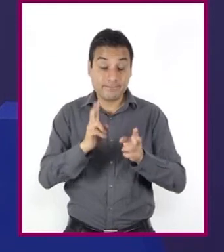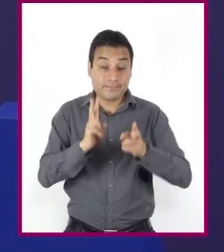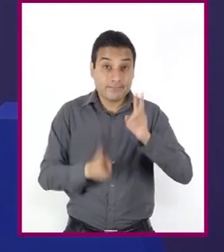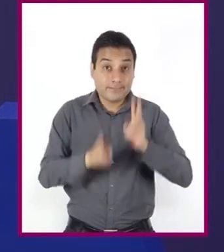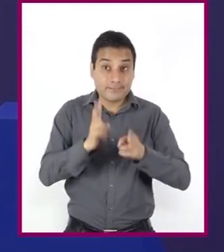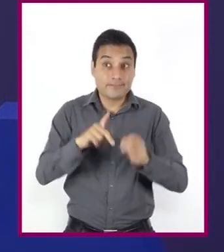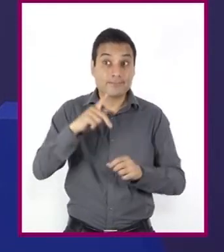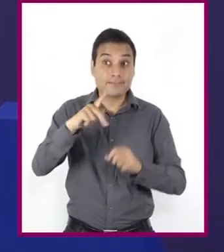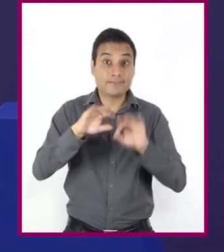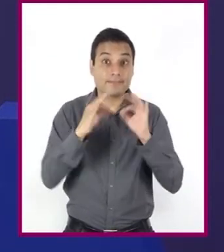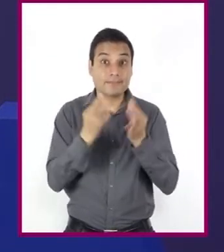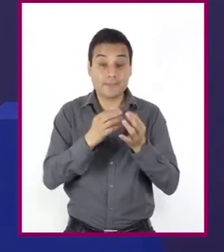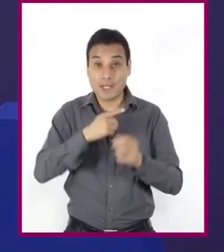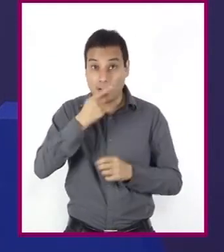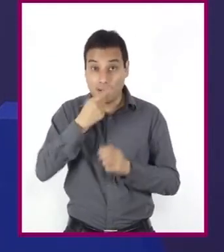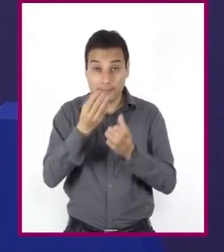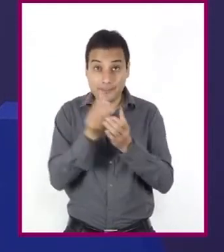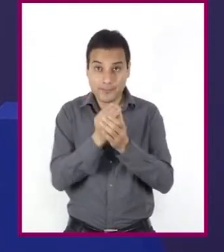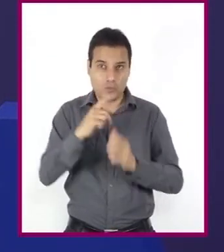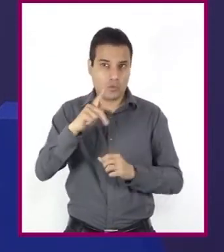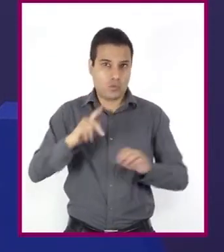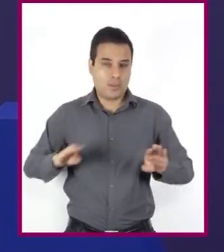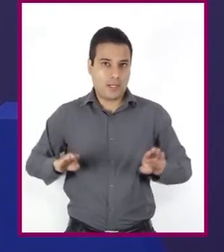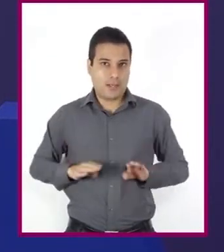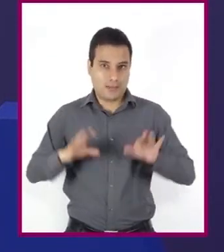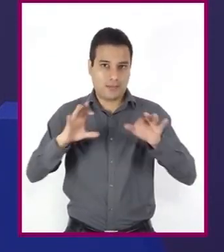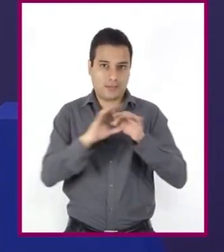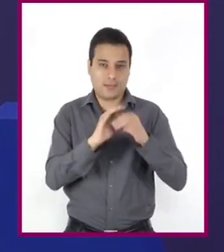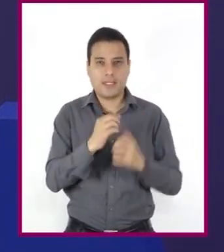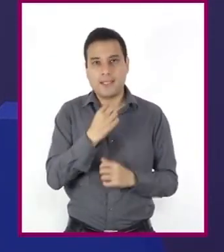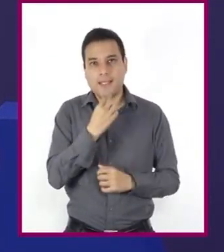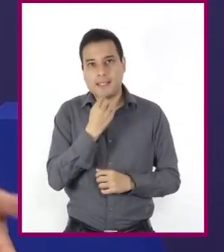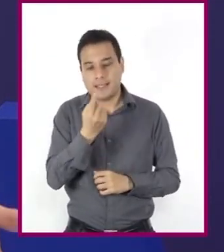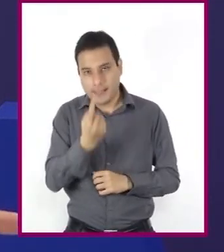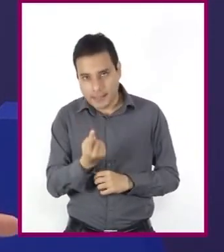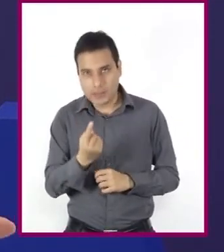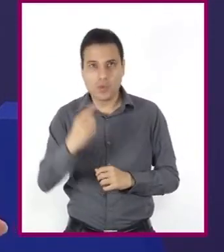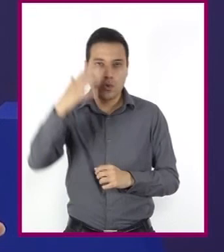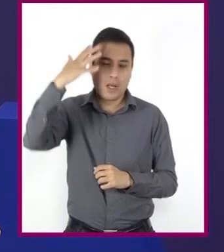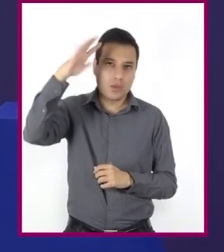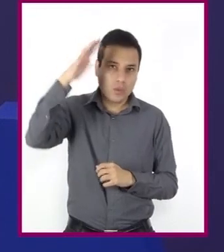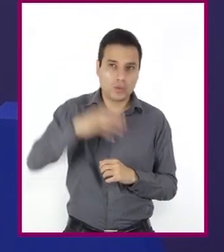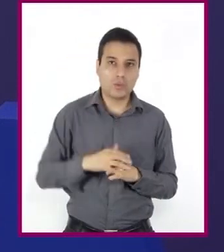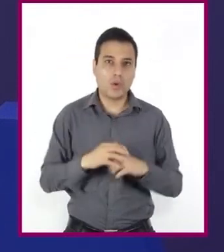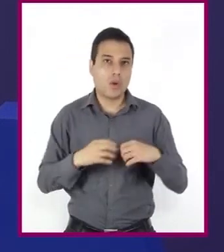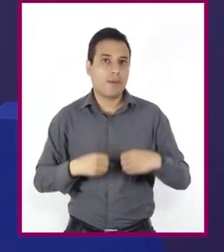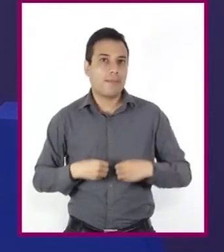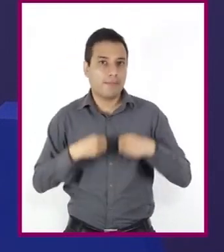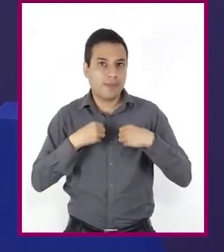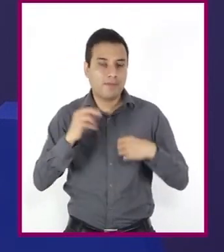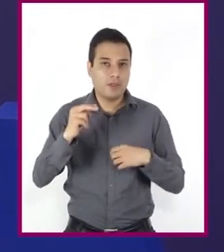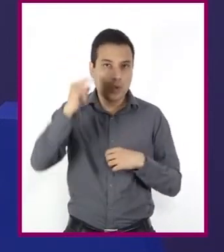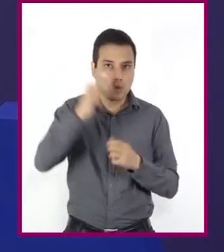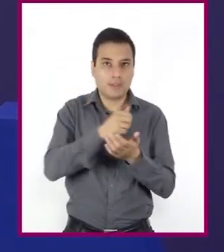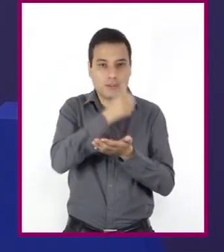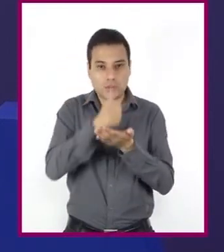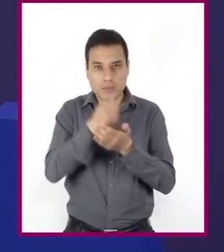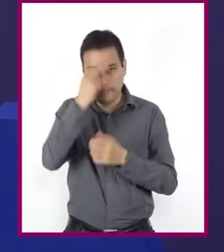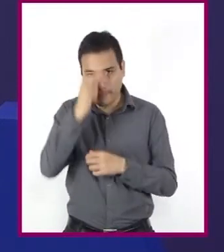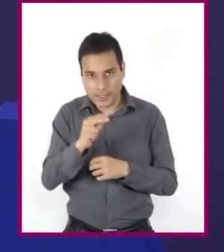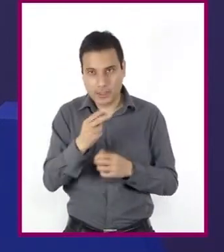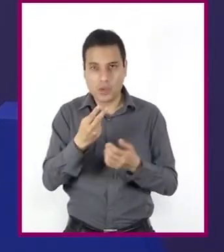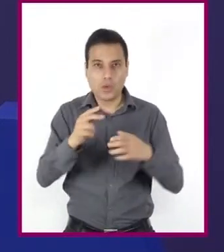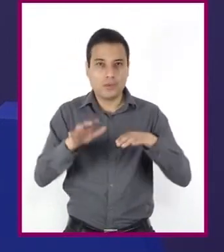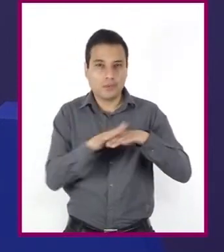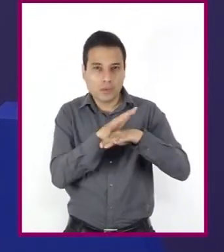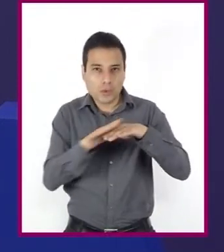coincida con sus características. Si es niño o adulto, o si vive en el norte del país, en la Ciudad de México o en la costa